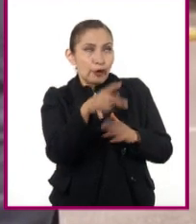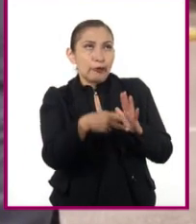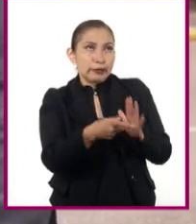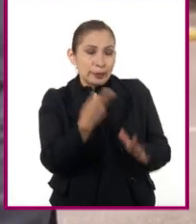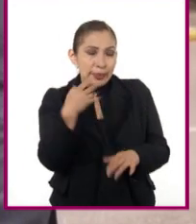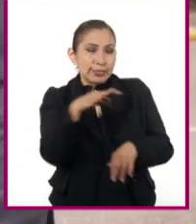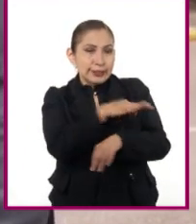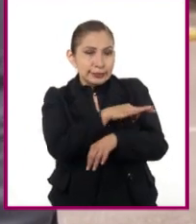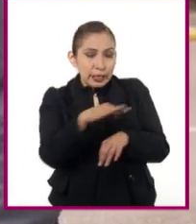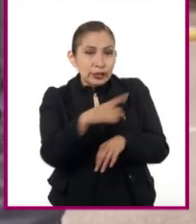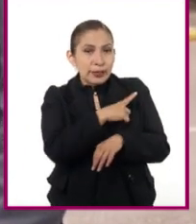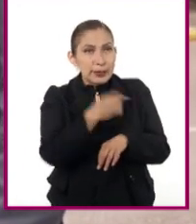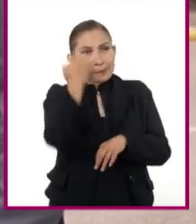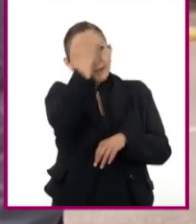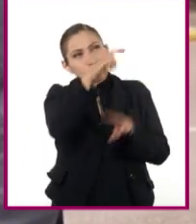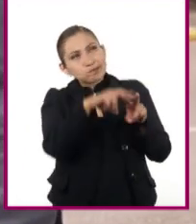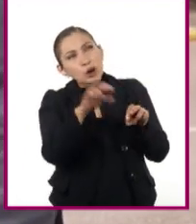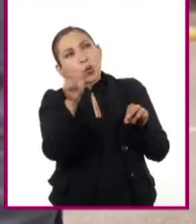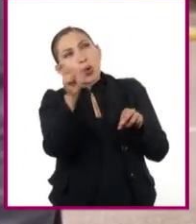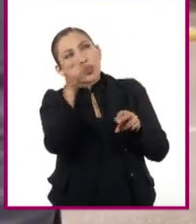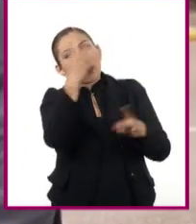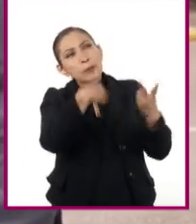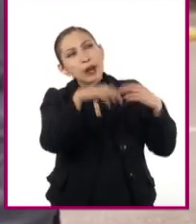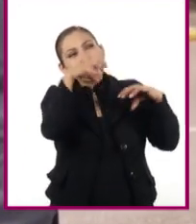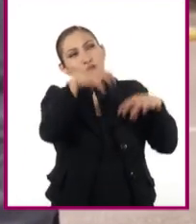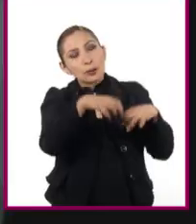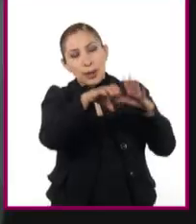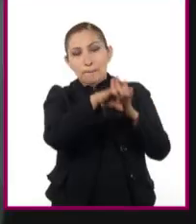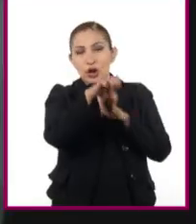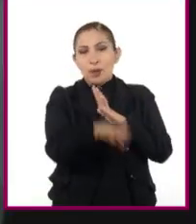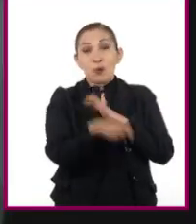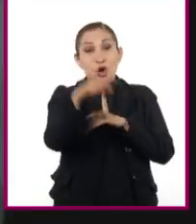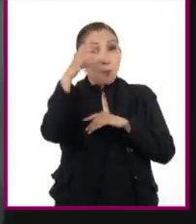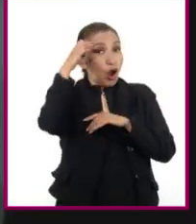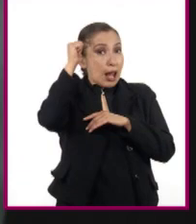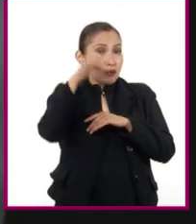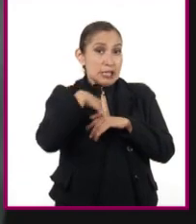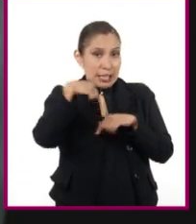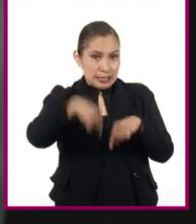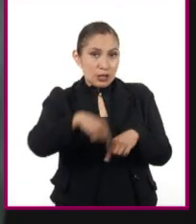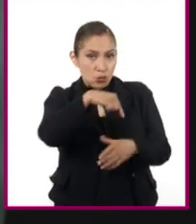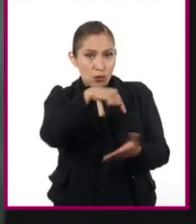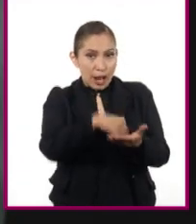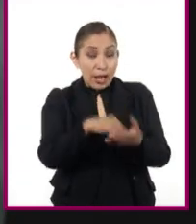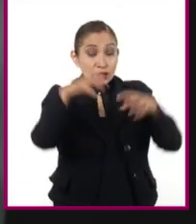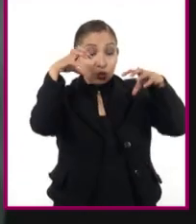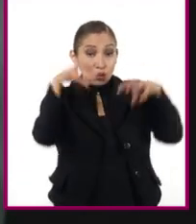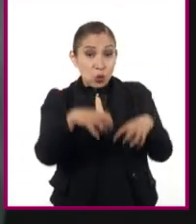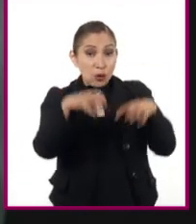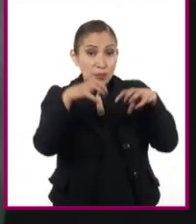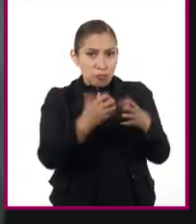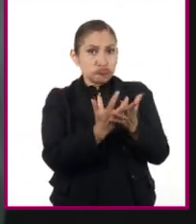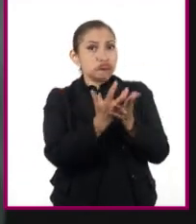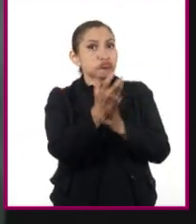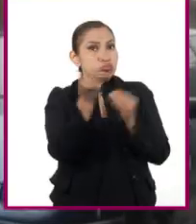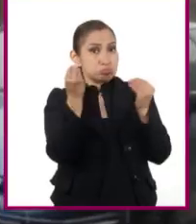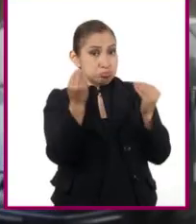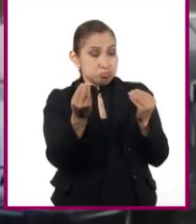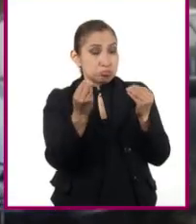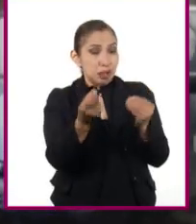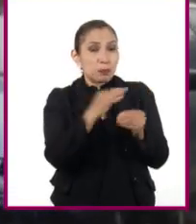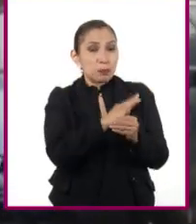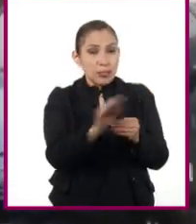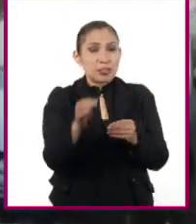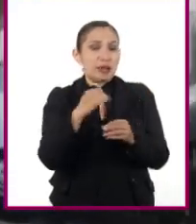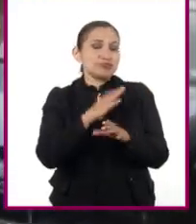vuelvo a lo del diseño, tenemos que analizar la precipitación de la zona. En el caso de Morelos, que es donde estamos, la precipitación es alta y suficiente